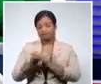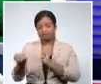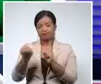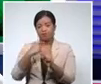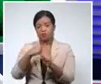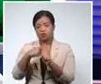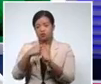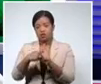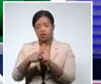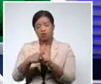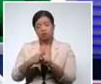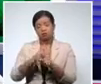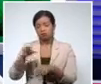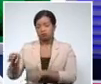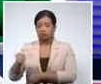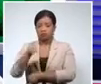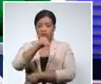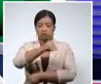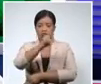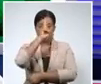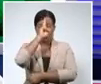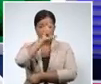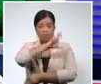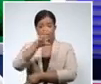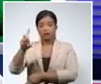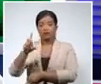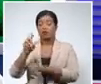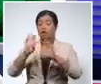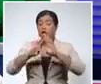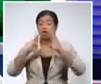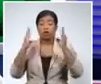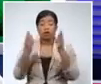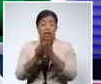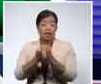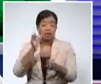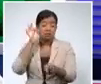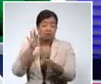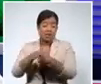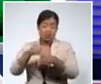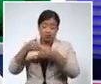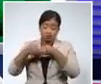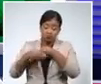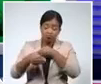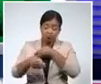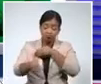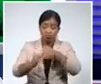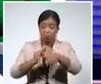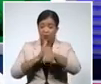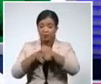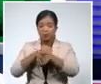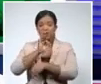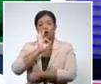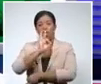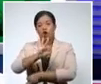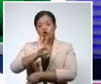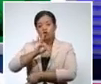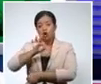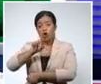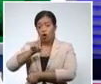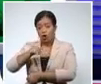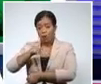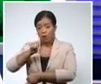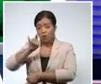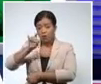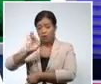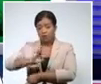se ingresaron. Ya en el acumulado de toda la pandemia, el 8,9% de todas las personas diagnosticadas en